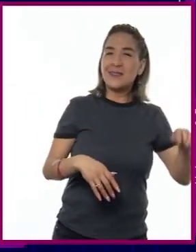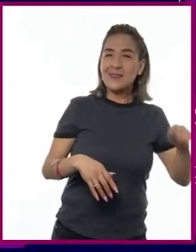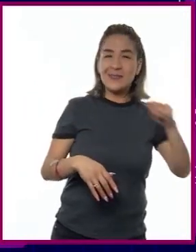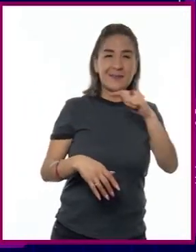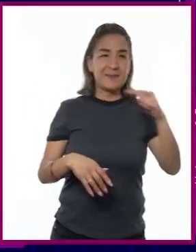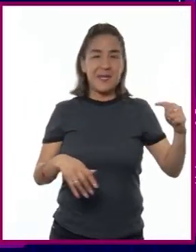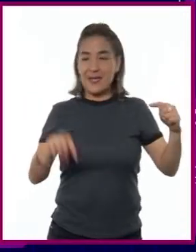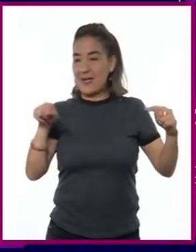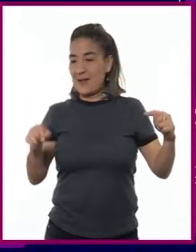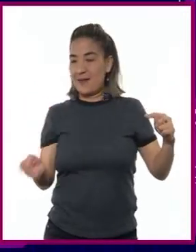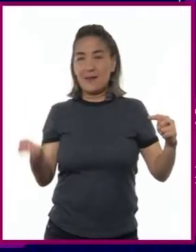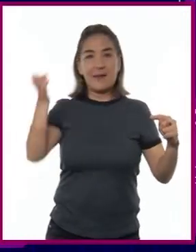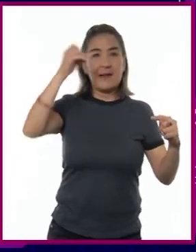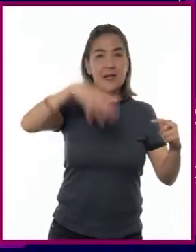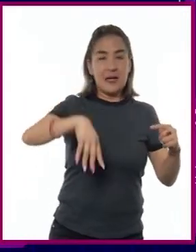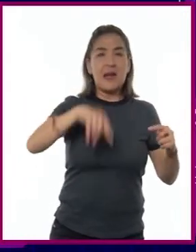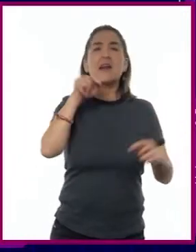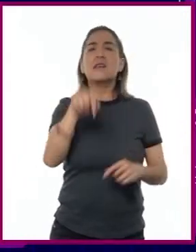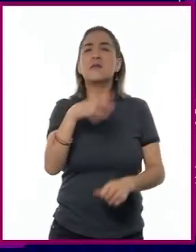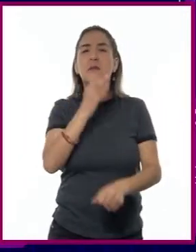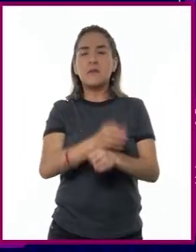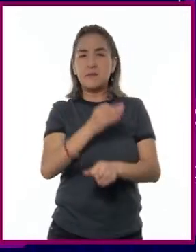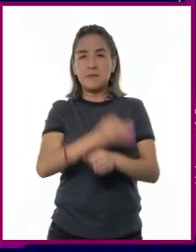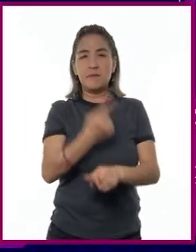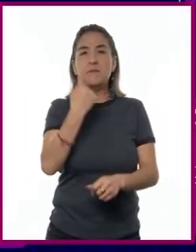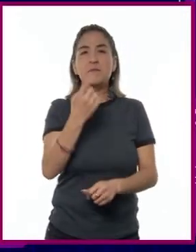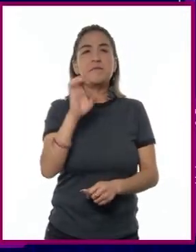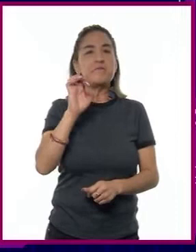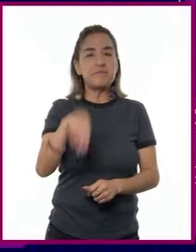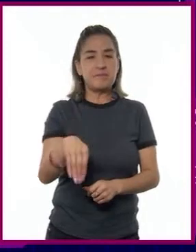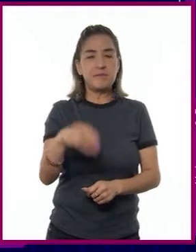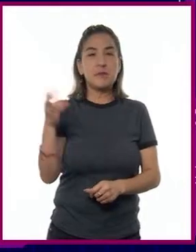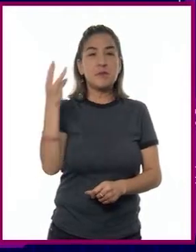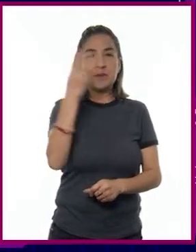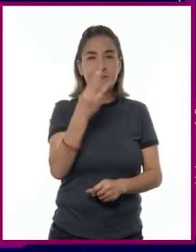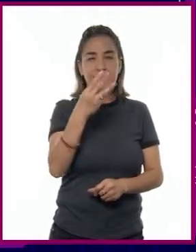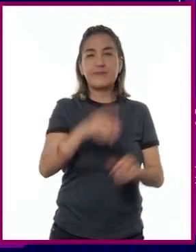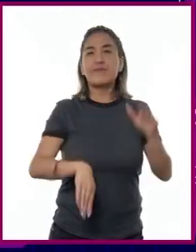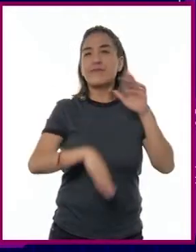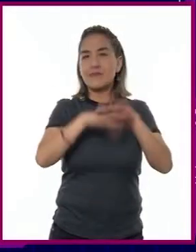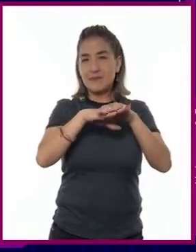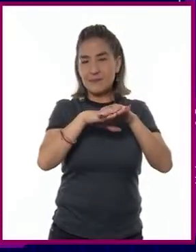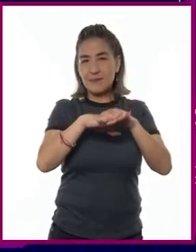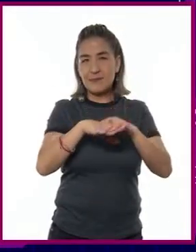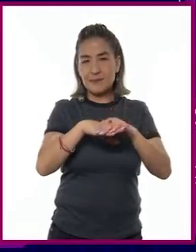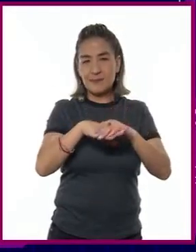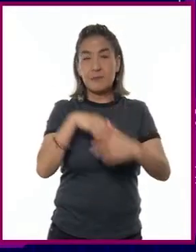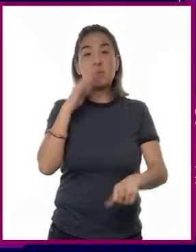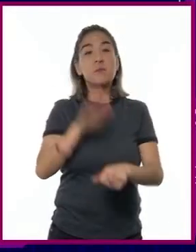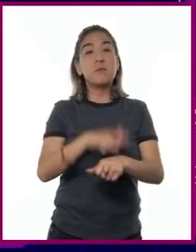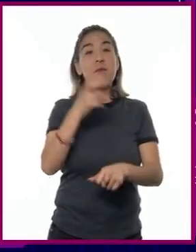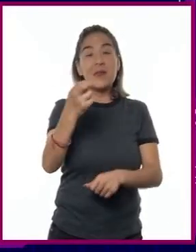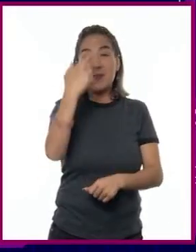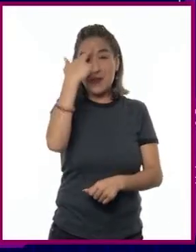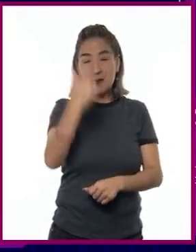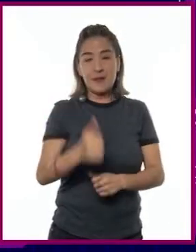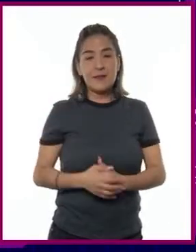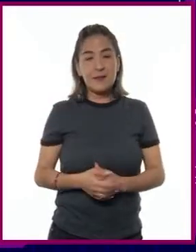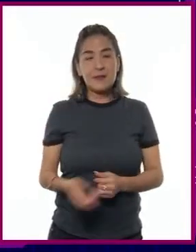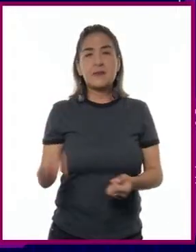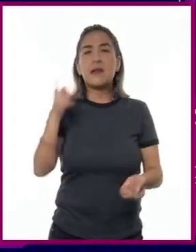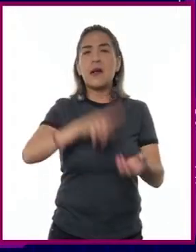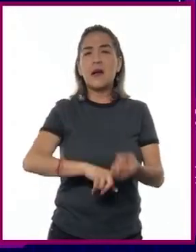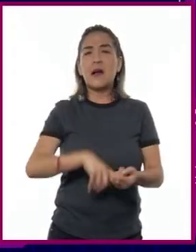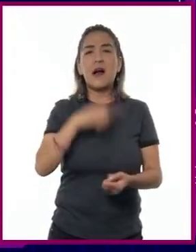Específicamente, el dado ocupa 1 centímetro cúbico de espacio. En tanto, el líquido